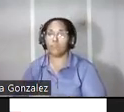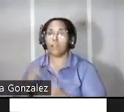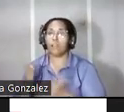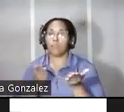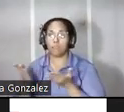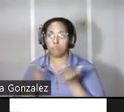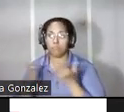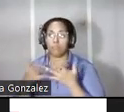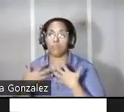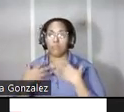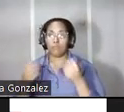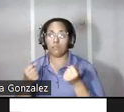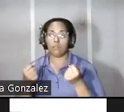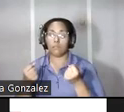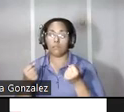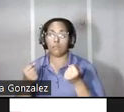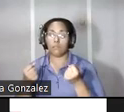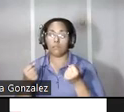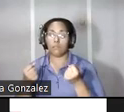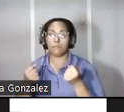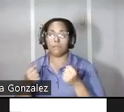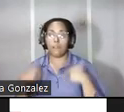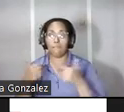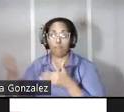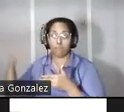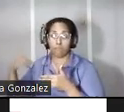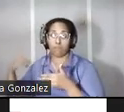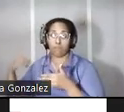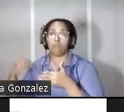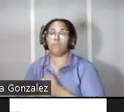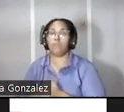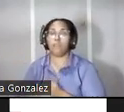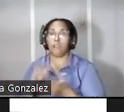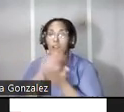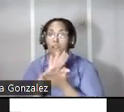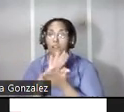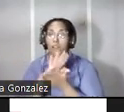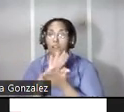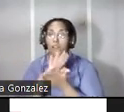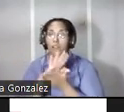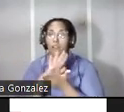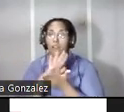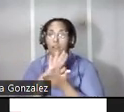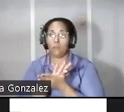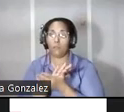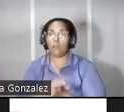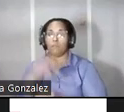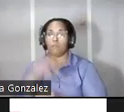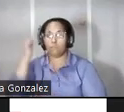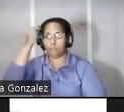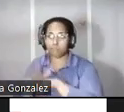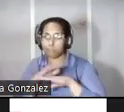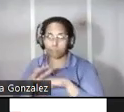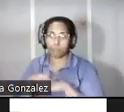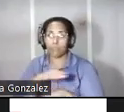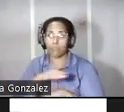los servicios de salud que vivía detrás de la escuela. La prensa denunciaba que el gobierno atiende mejor a la